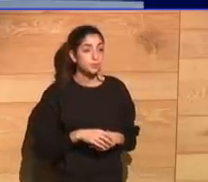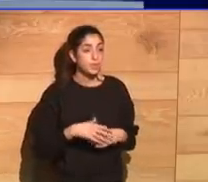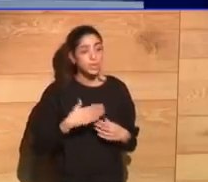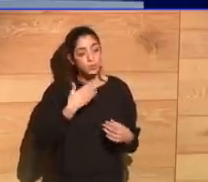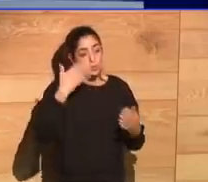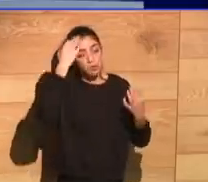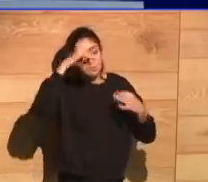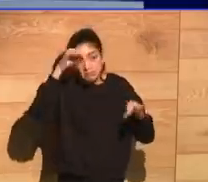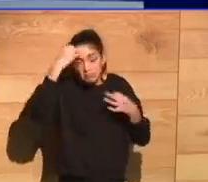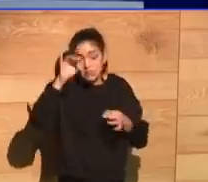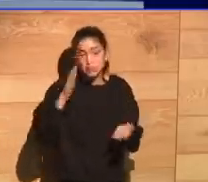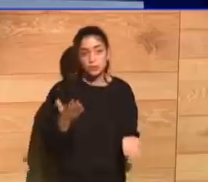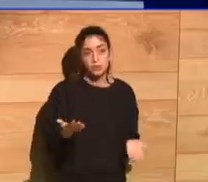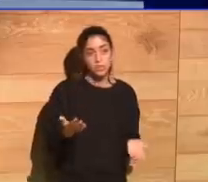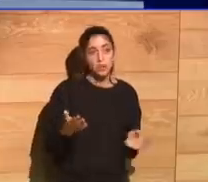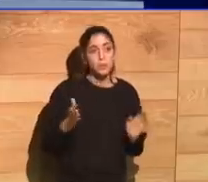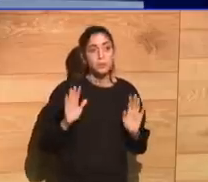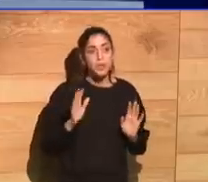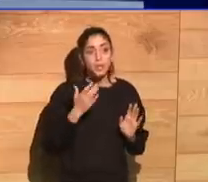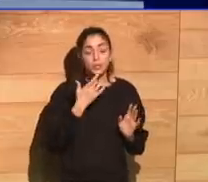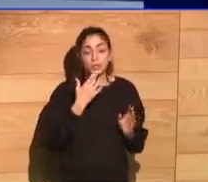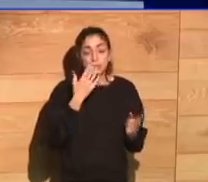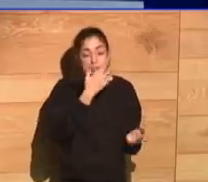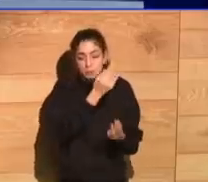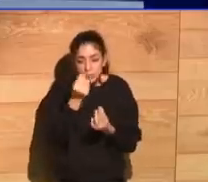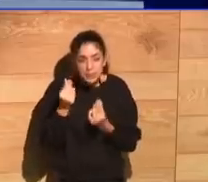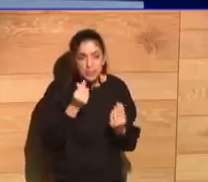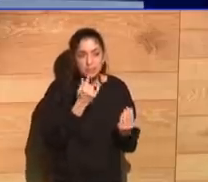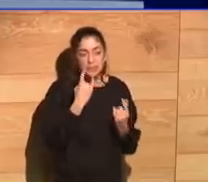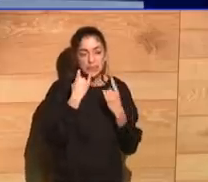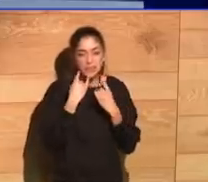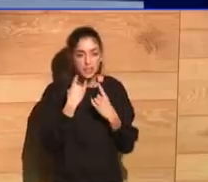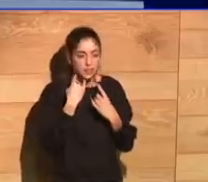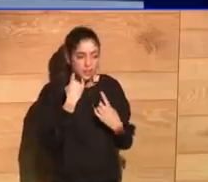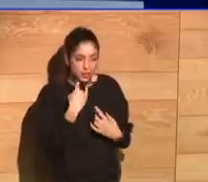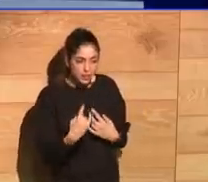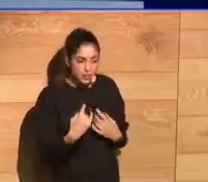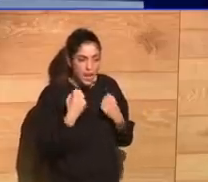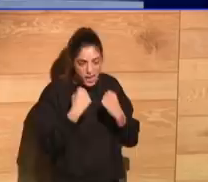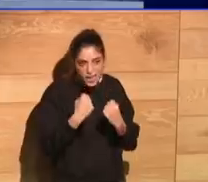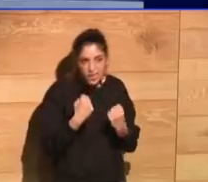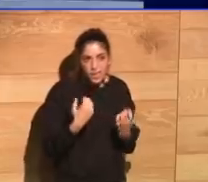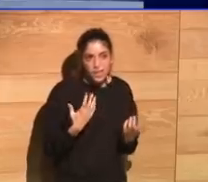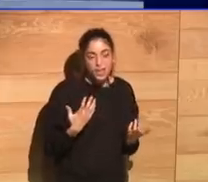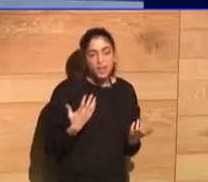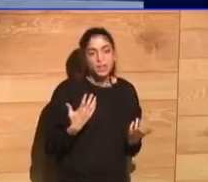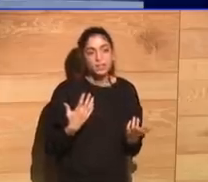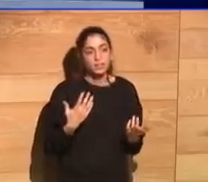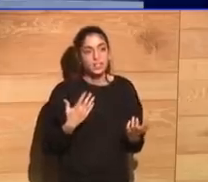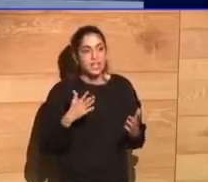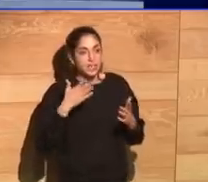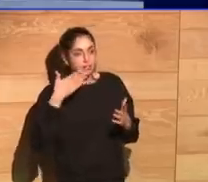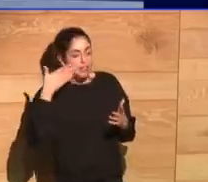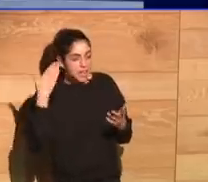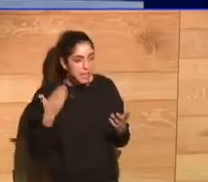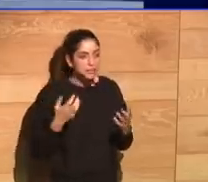inconsciencia, en cierto sentido. Pero cuando percibes esa energía que de repente lo atraviesa todo y que lo llena de encanto y a la vez de independencia